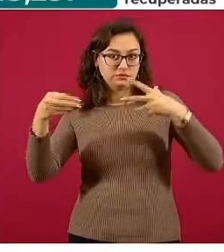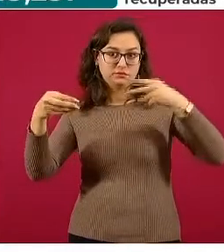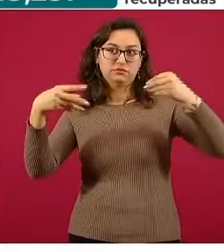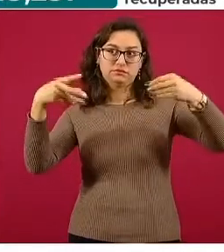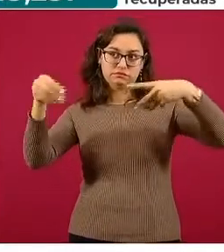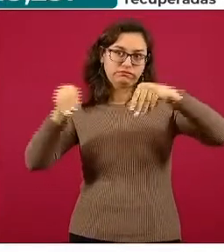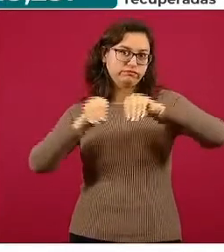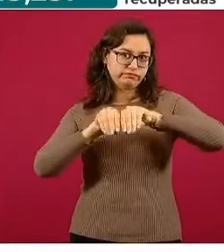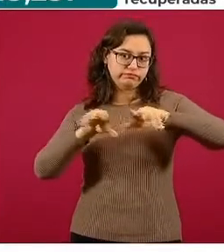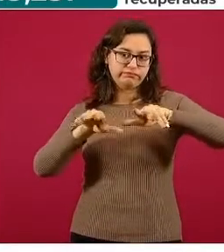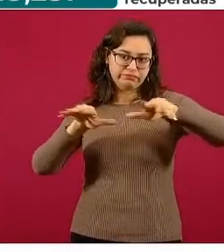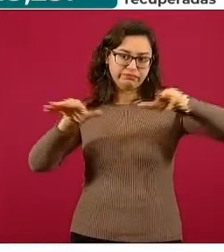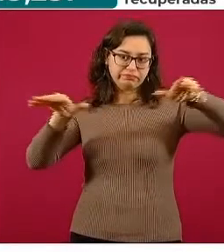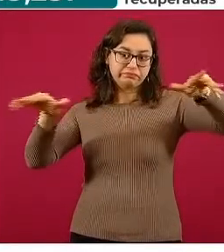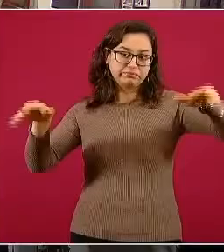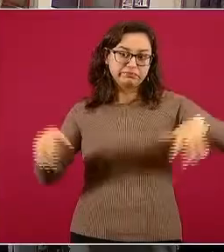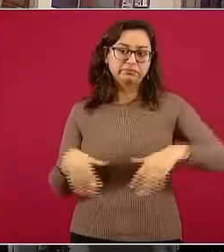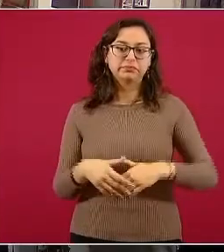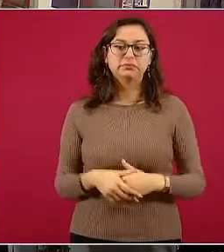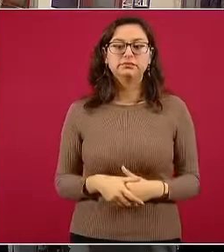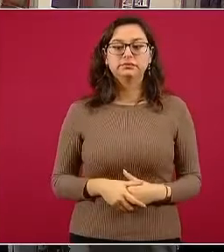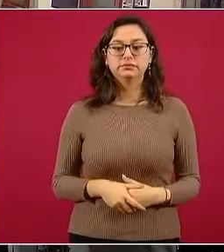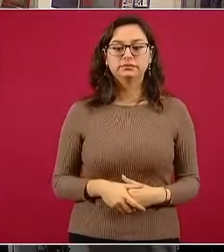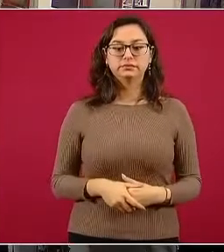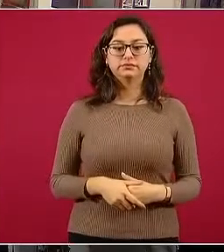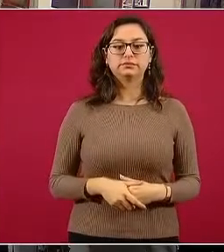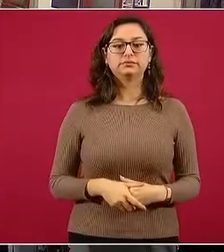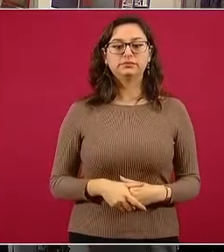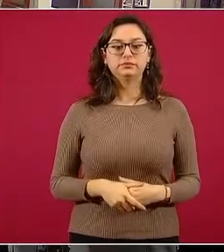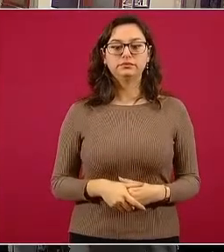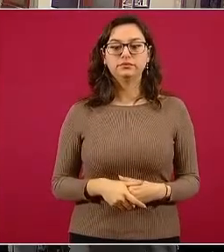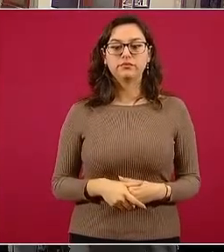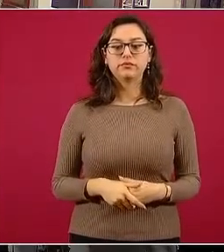dispersando la enfermedad.